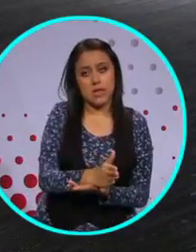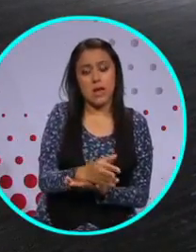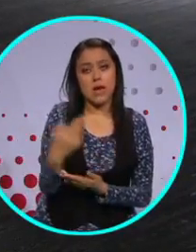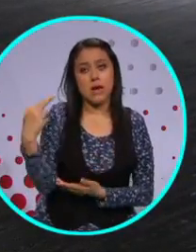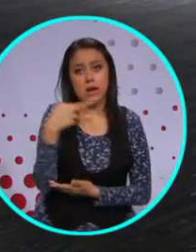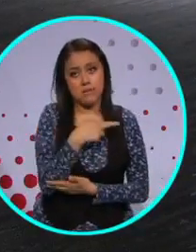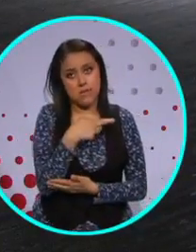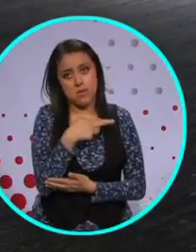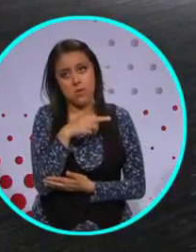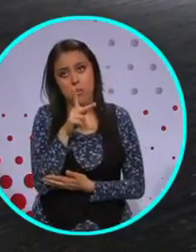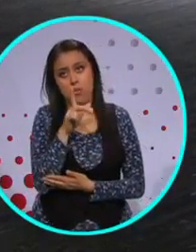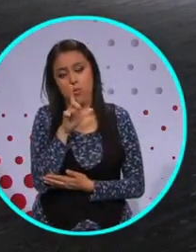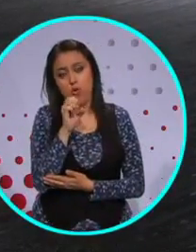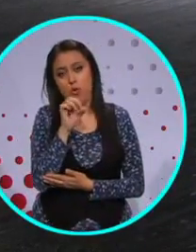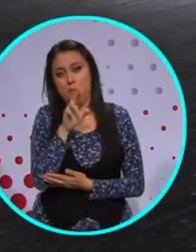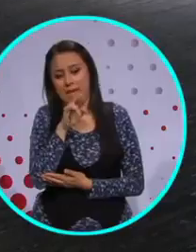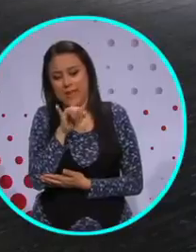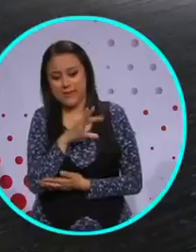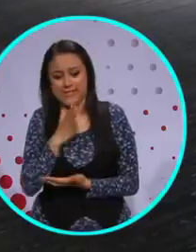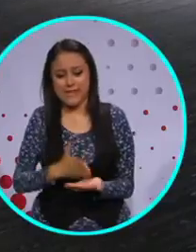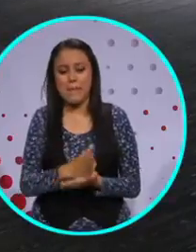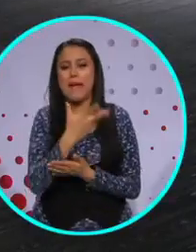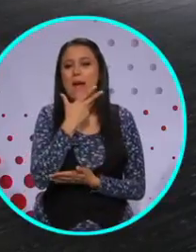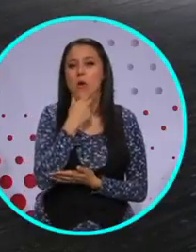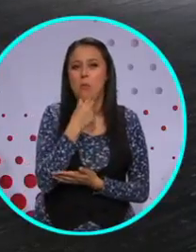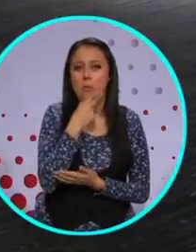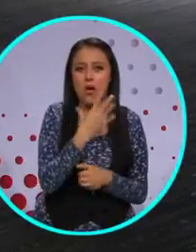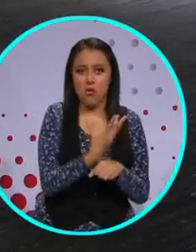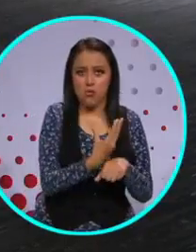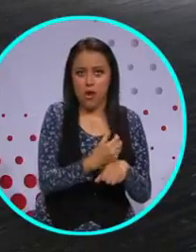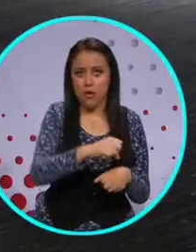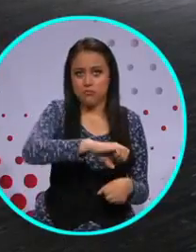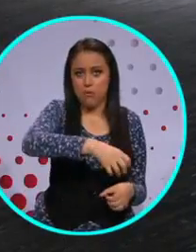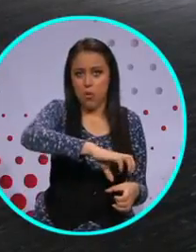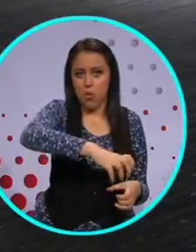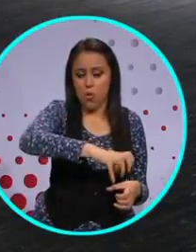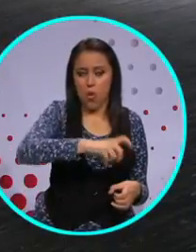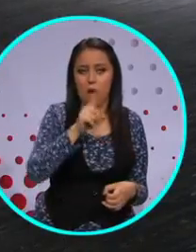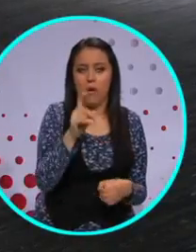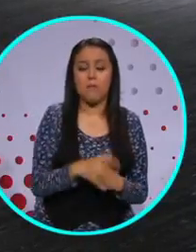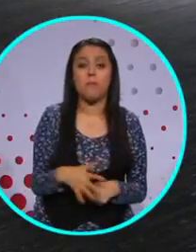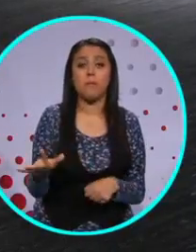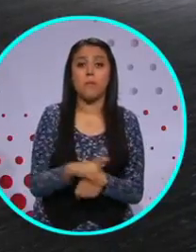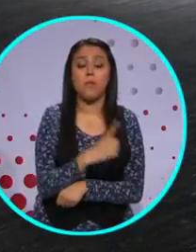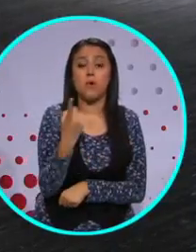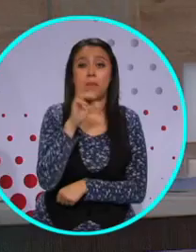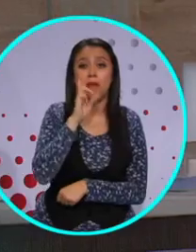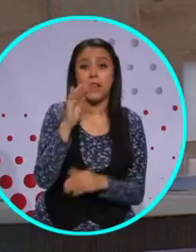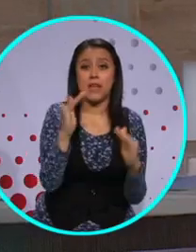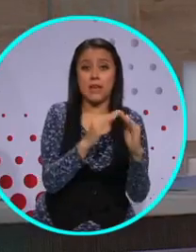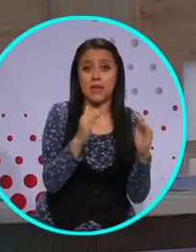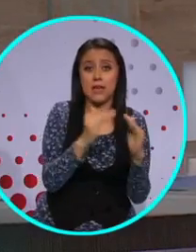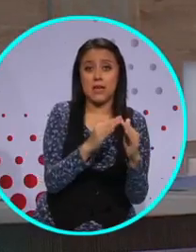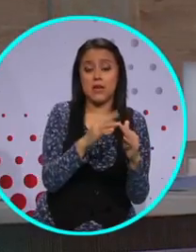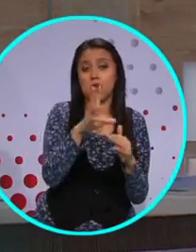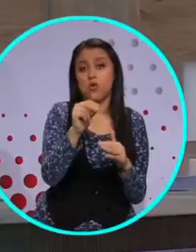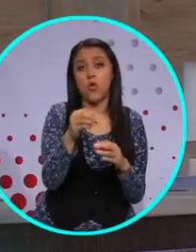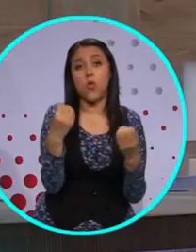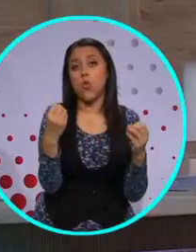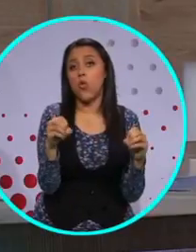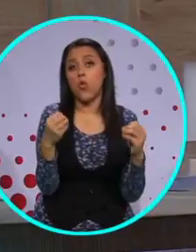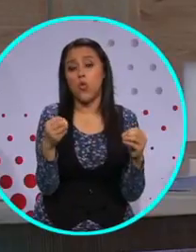plomeros en el asunto para poner un alto a ella es algo tiene características de no ocupación